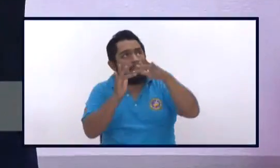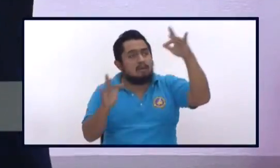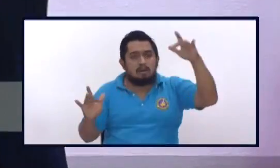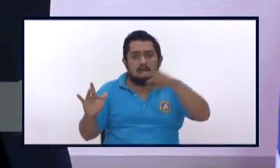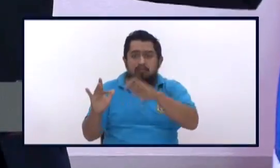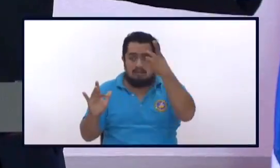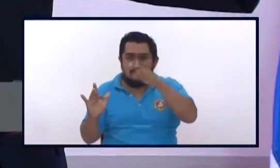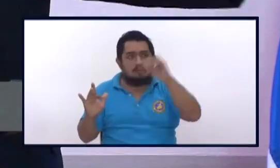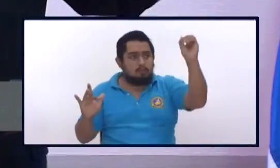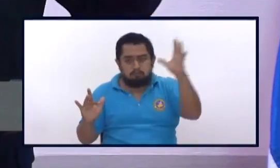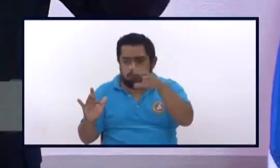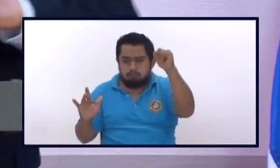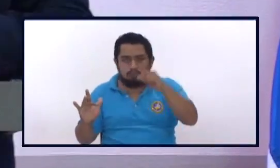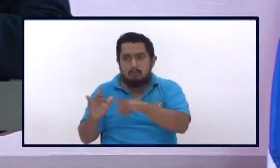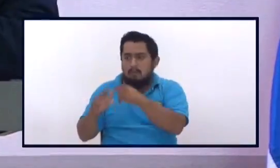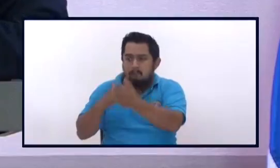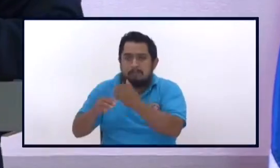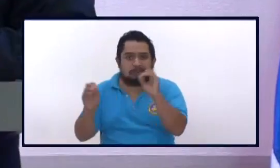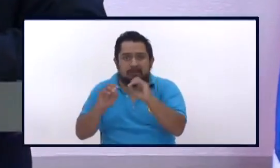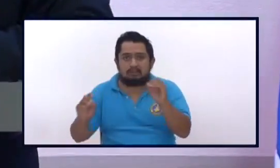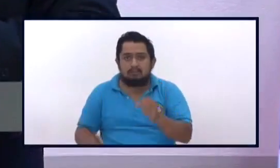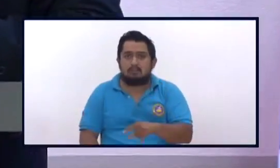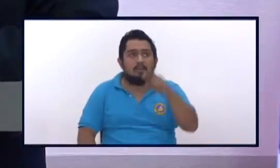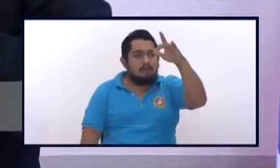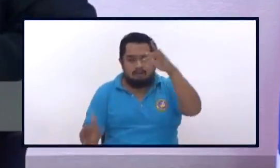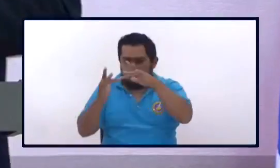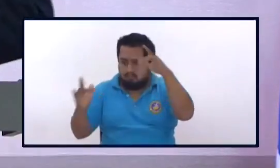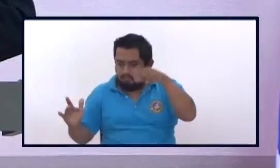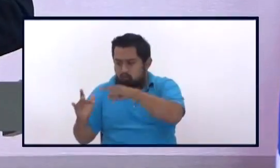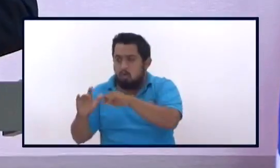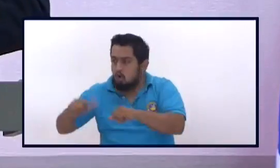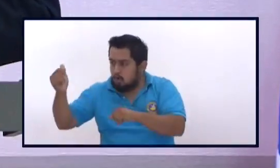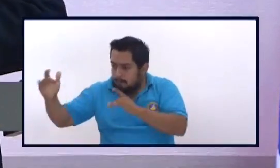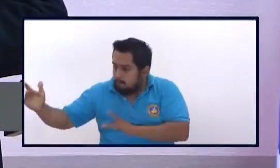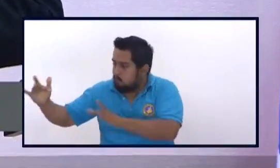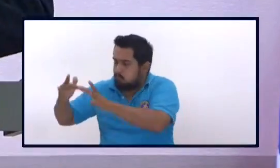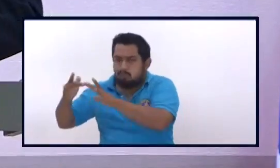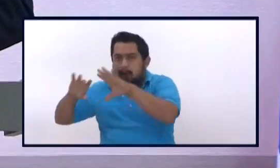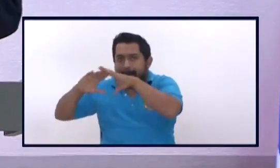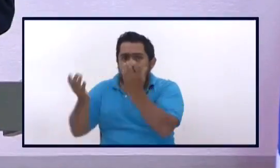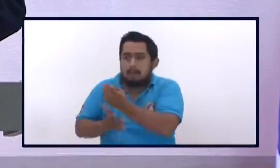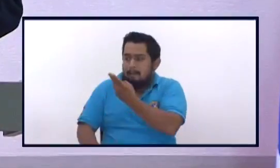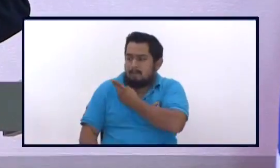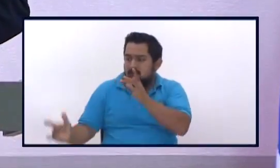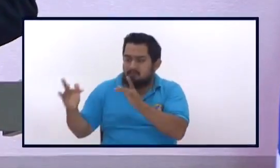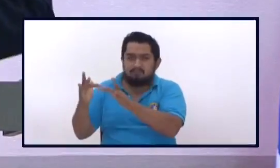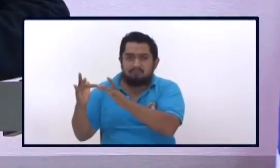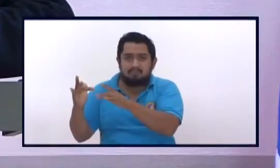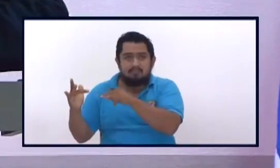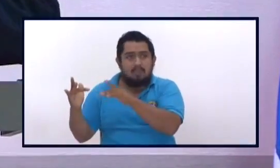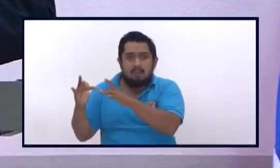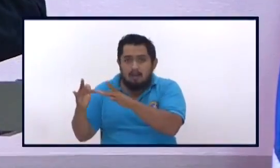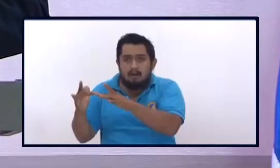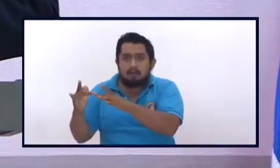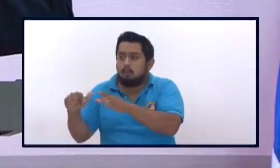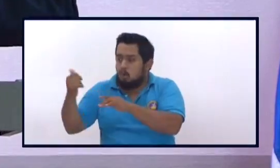no vas a poder comenzar nada y lo peligroso es que cuando estás fuera de ese rango vas a entrar en otro rango vas a entrar en otra red de wifi vas